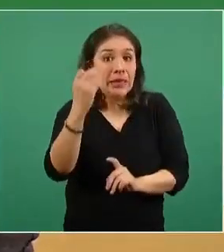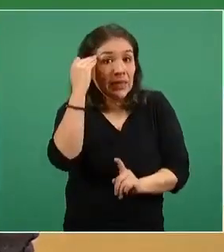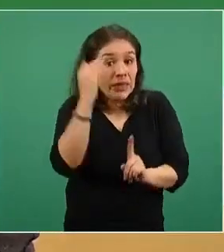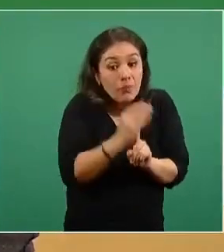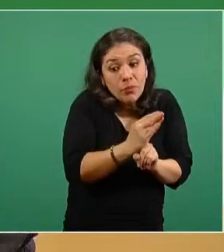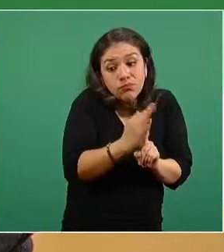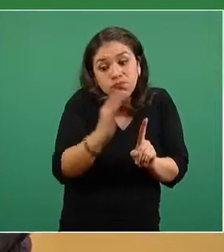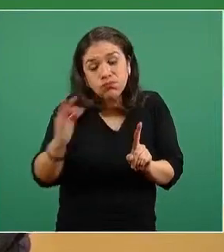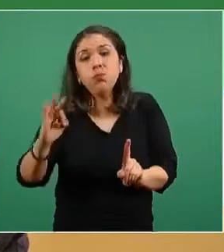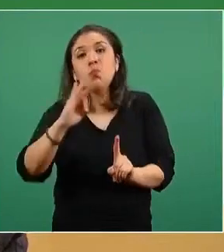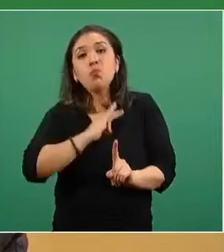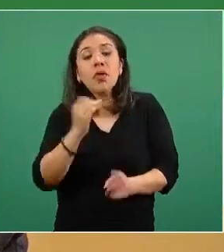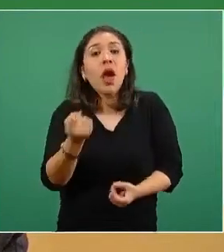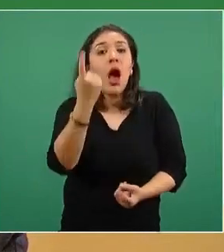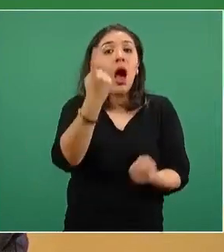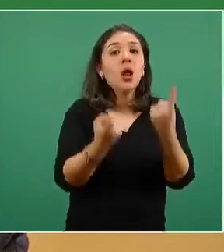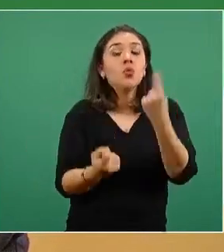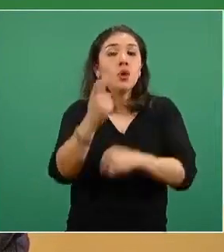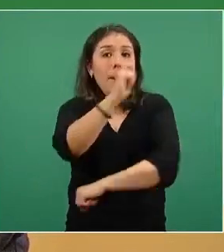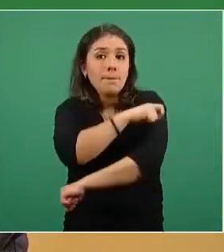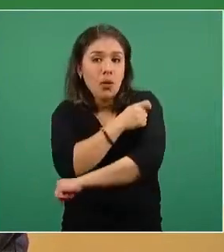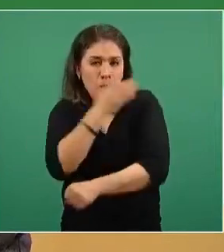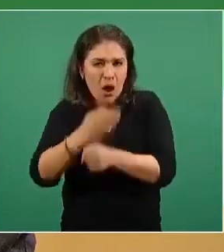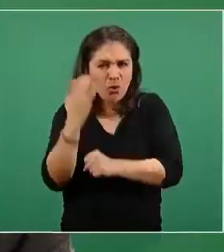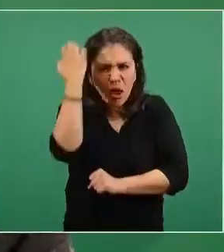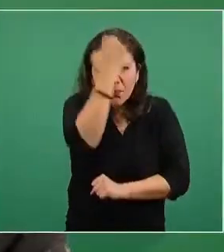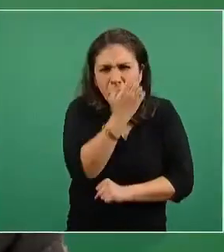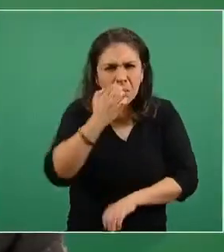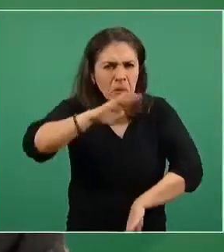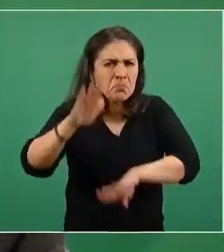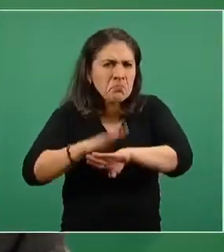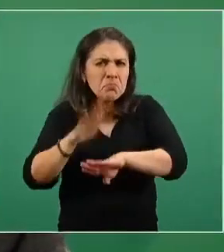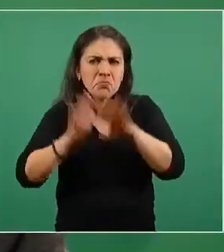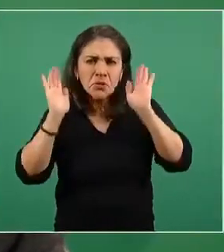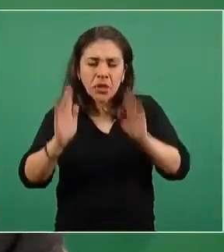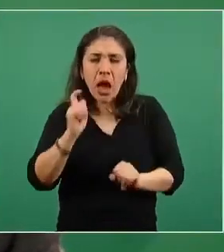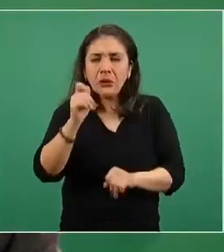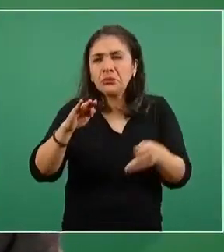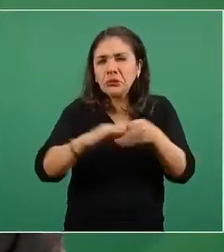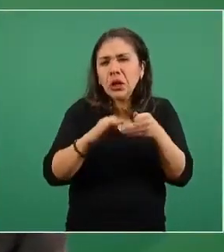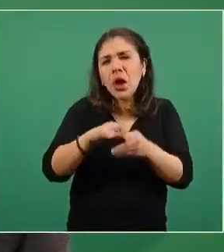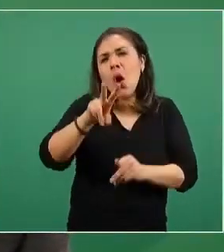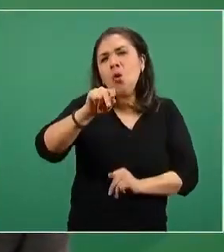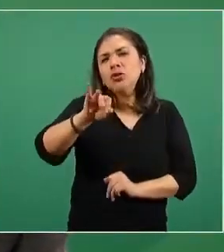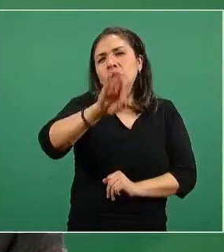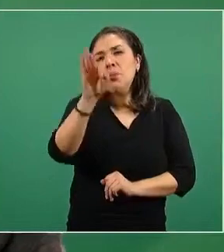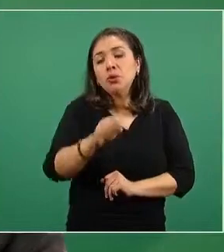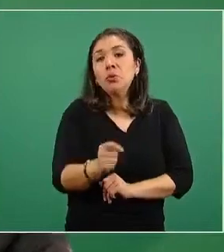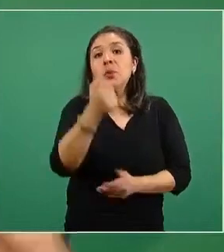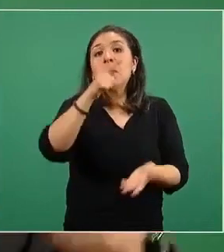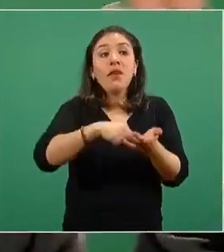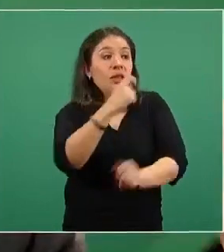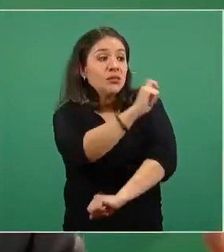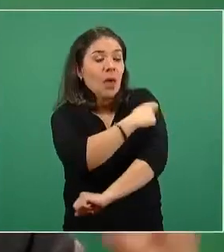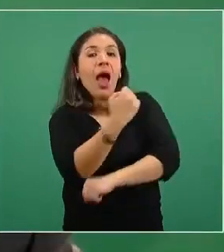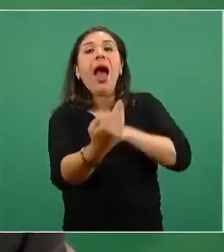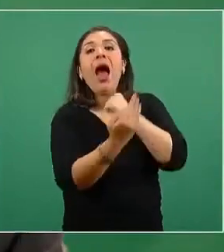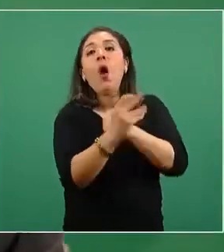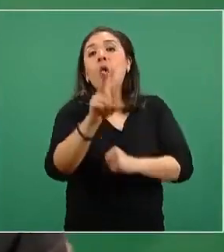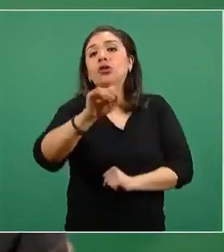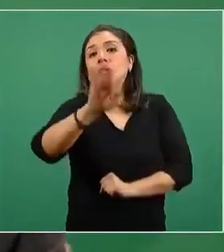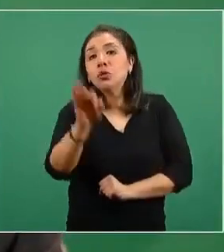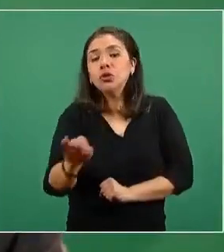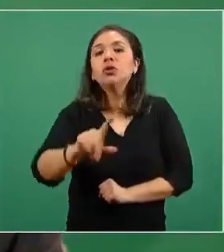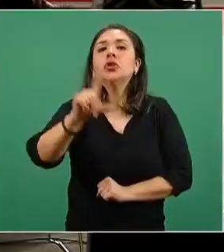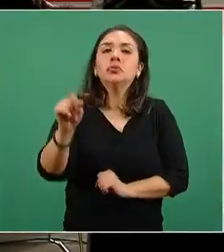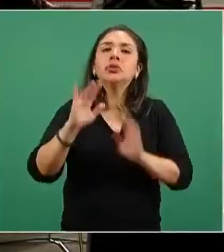diferencia. Hasta las vacunas que hasta el momento han sido evaluadas y aprobadas es, vamos a decir, en promedio 80% en la primera dosis y luego ya arriba